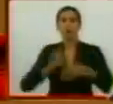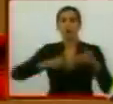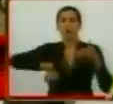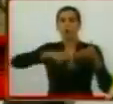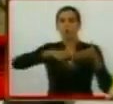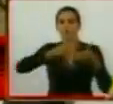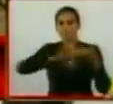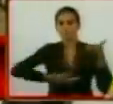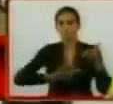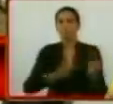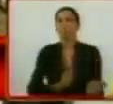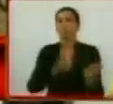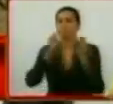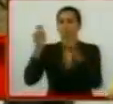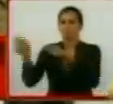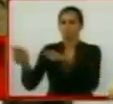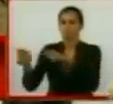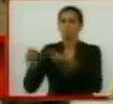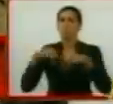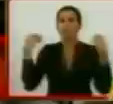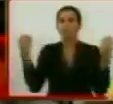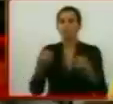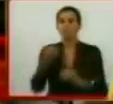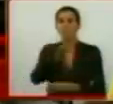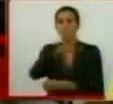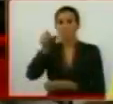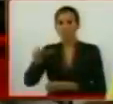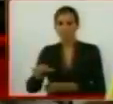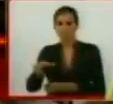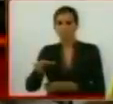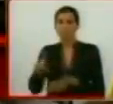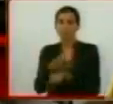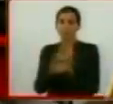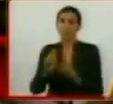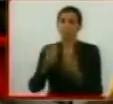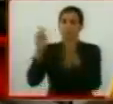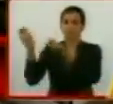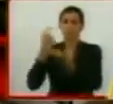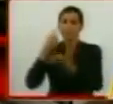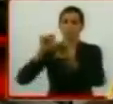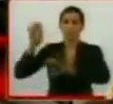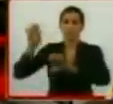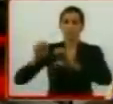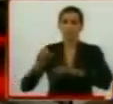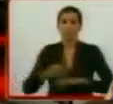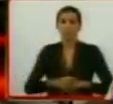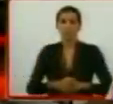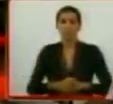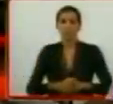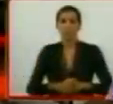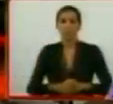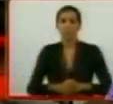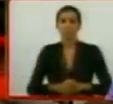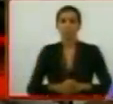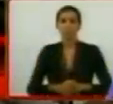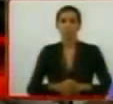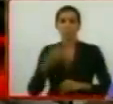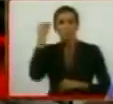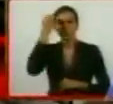serán remitidas a la Oficina de Personal de la Gobernación. Y vendrá una consideración jurídica,